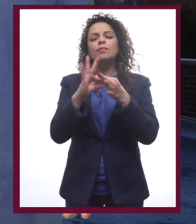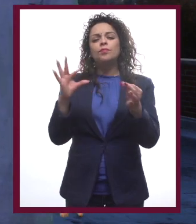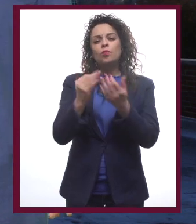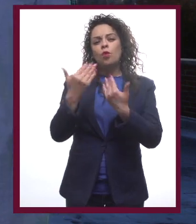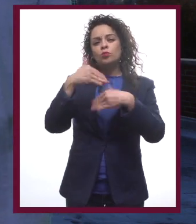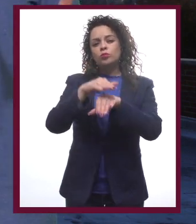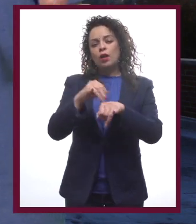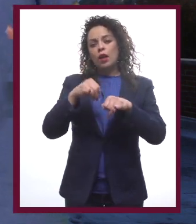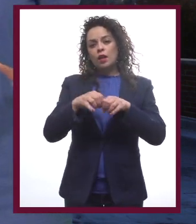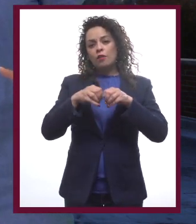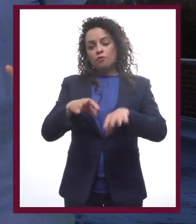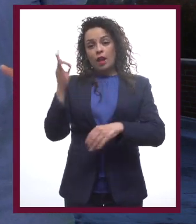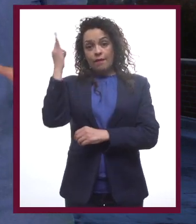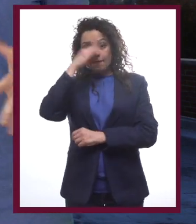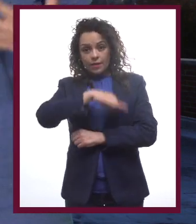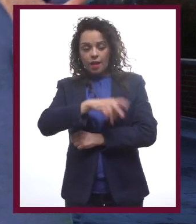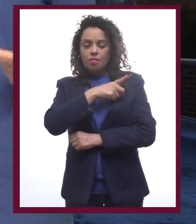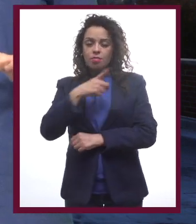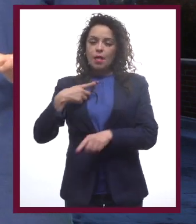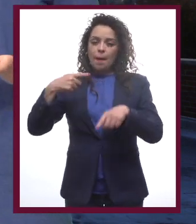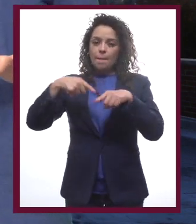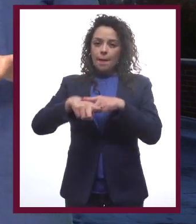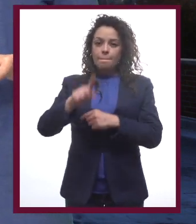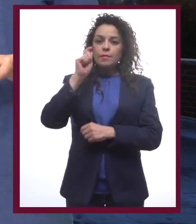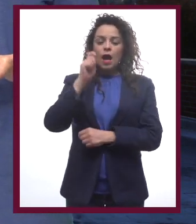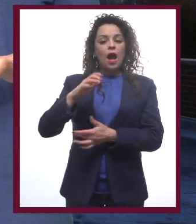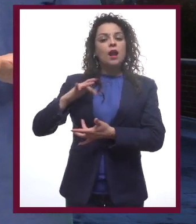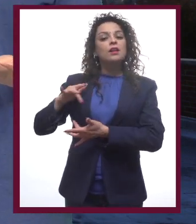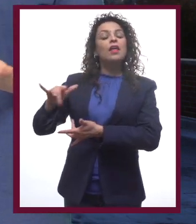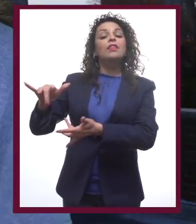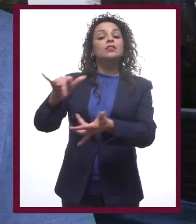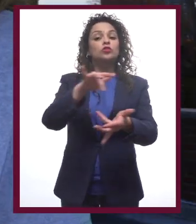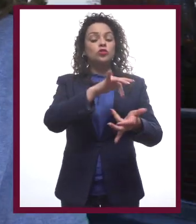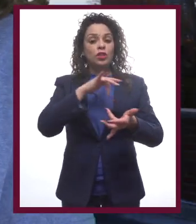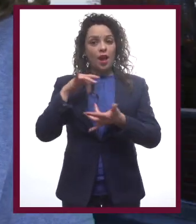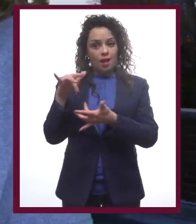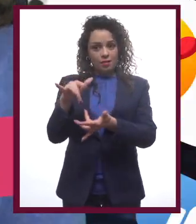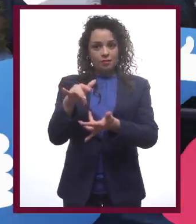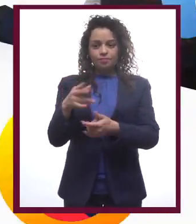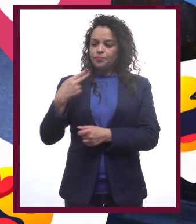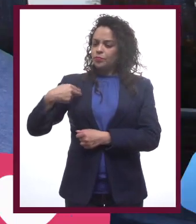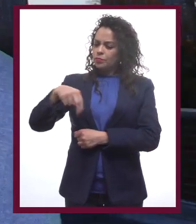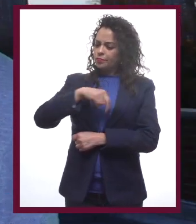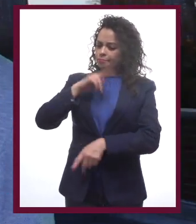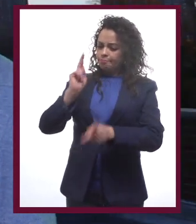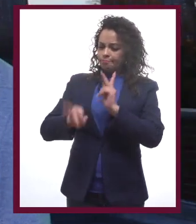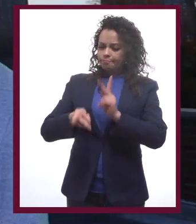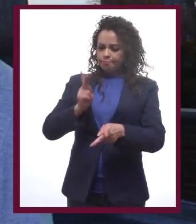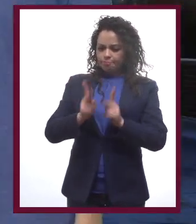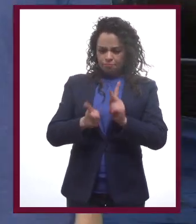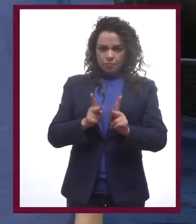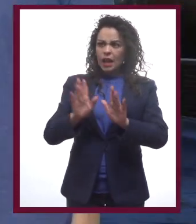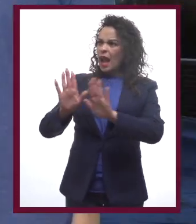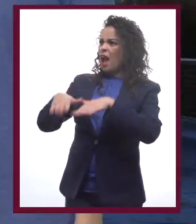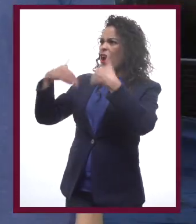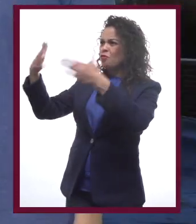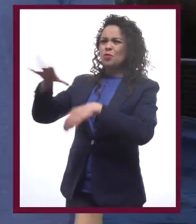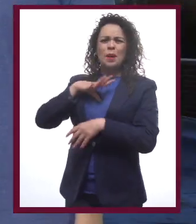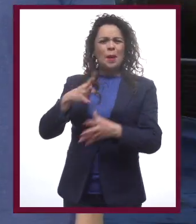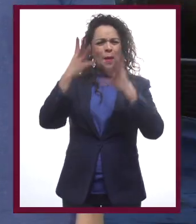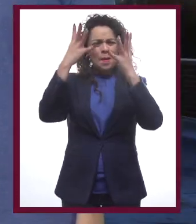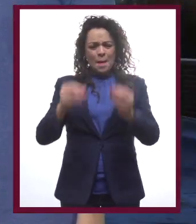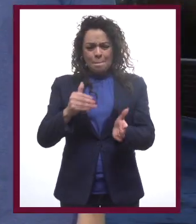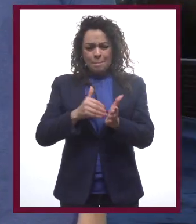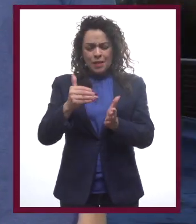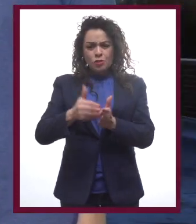En fin, que para hablar de la infodemia tal vez debamos comenzar por hablar de redes sociales. Mientras nosotros platicamos, allá afuera